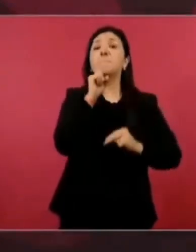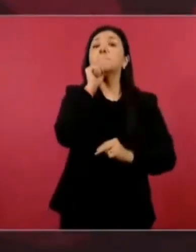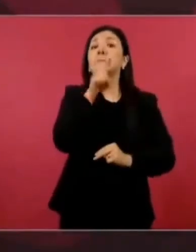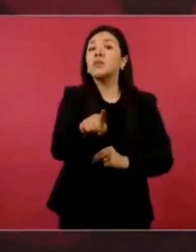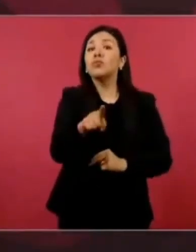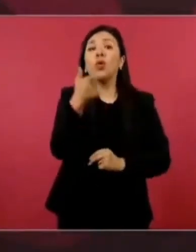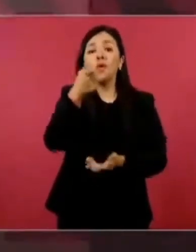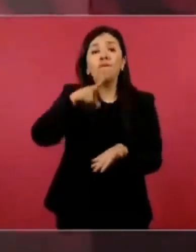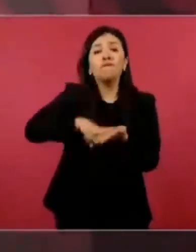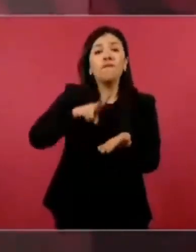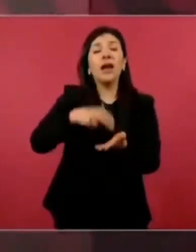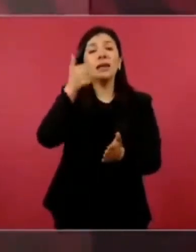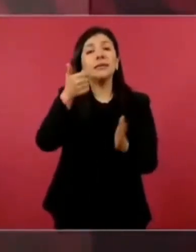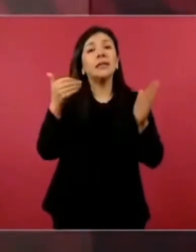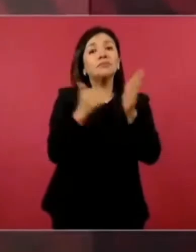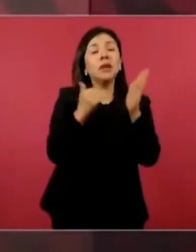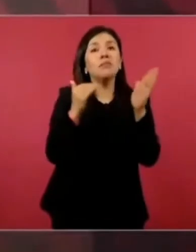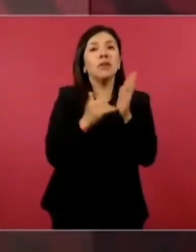millones.